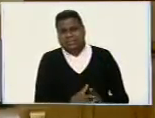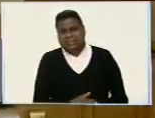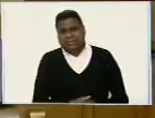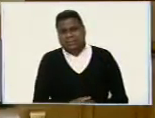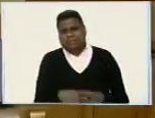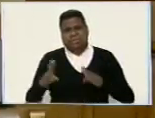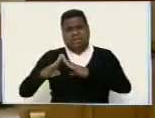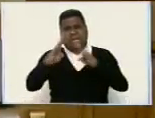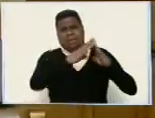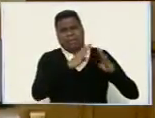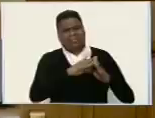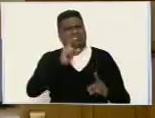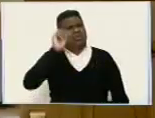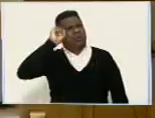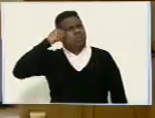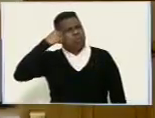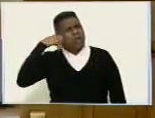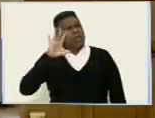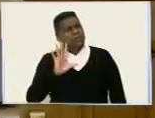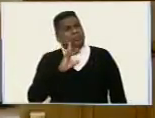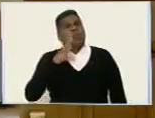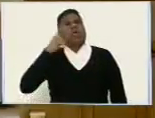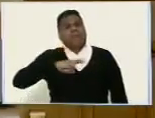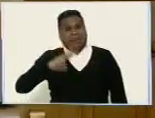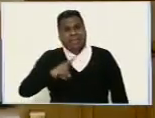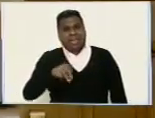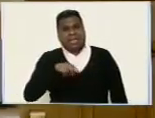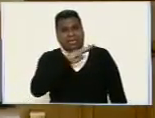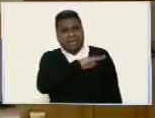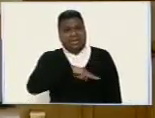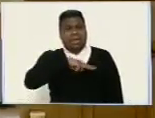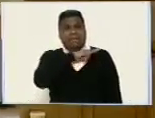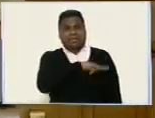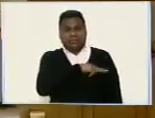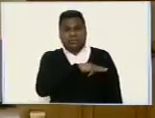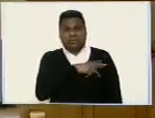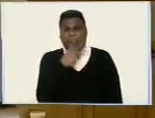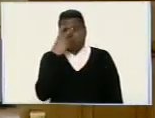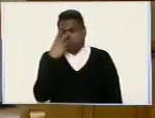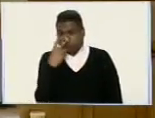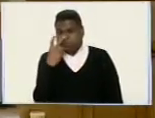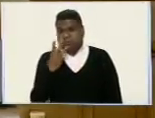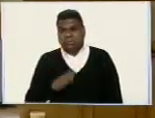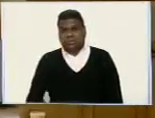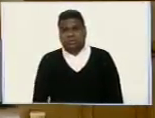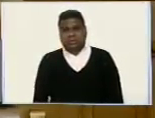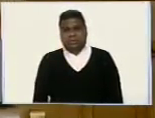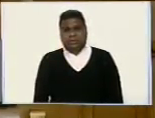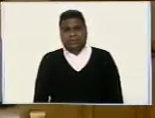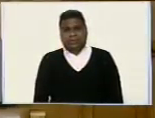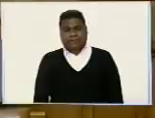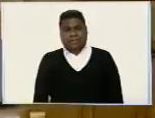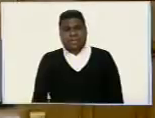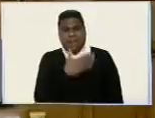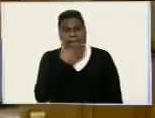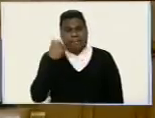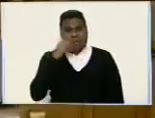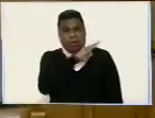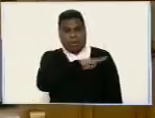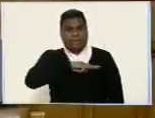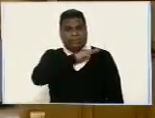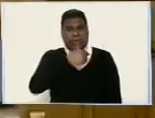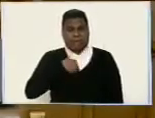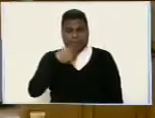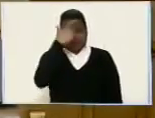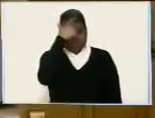las comunas, no recuerdo bien. Lo cierto es que la misión José Gregorio Hernández, que para mí es la mejor misión que ha podido crear Chávez, porque es para mí, que